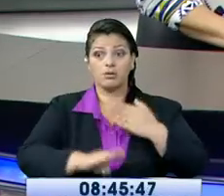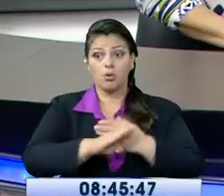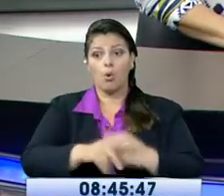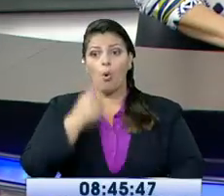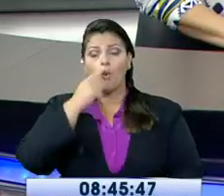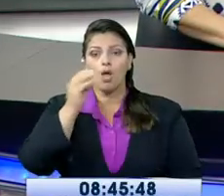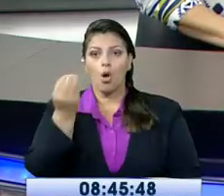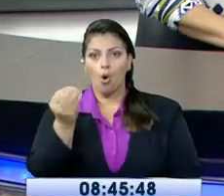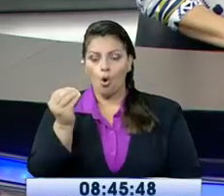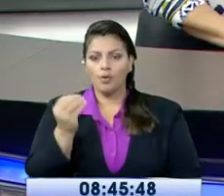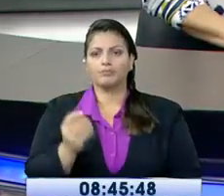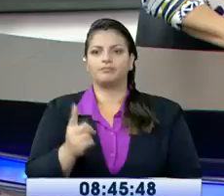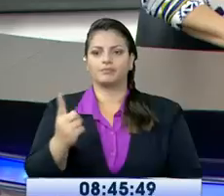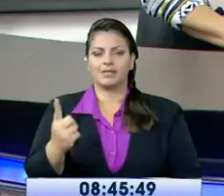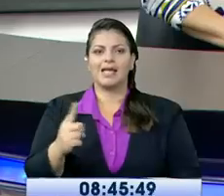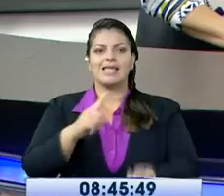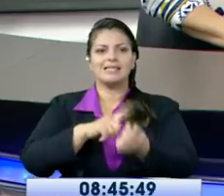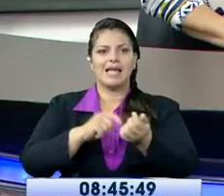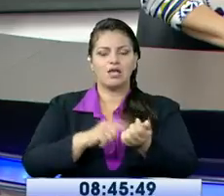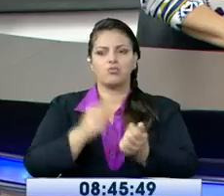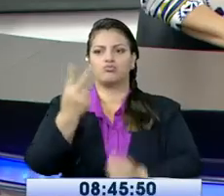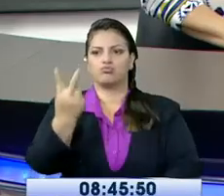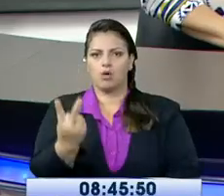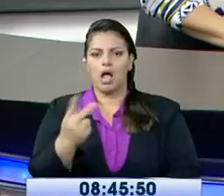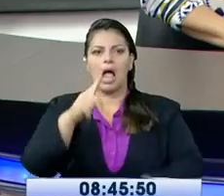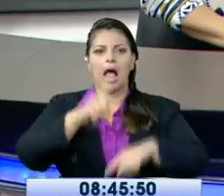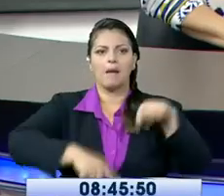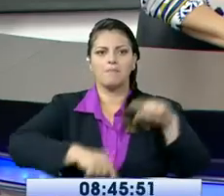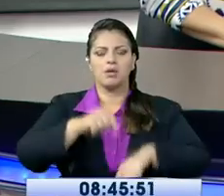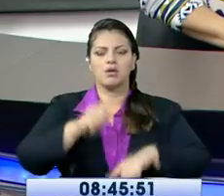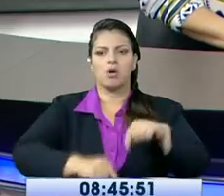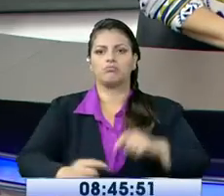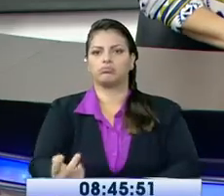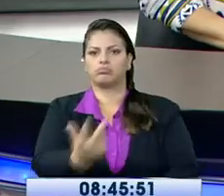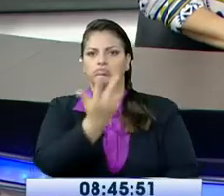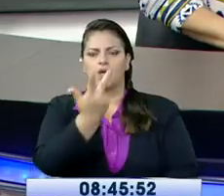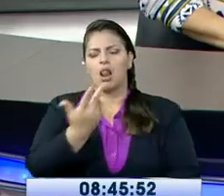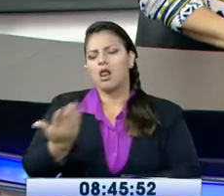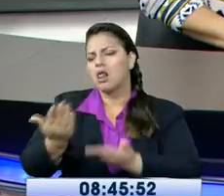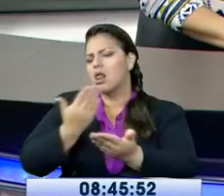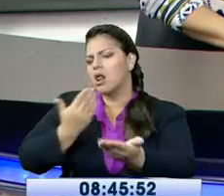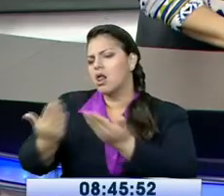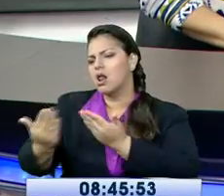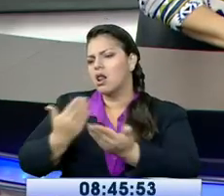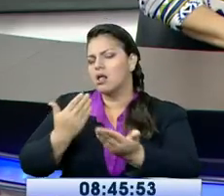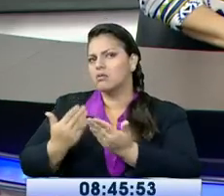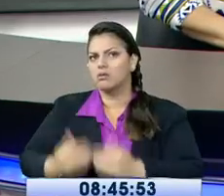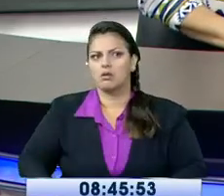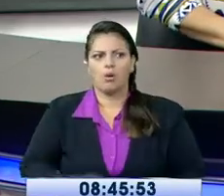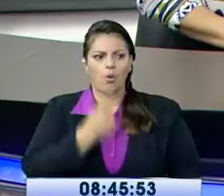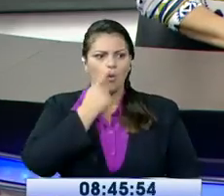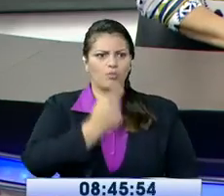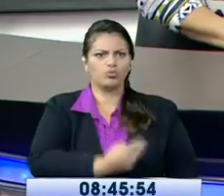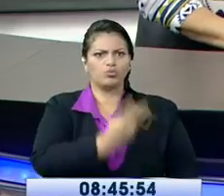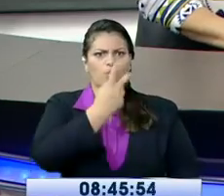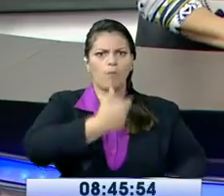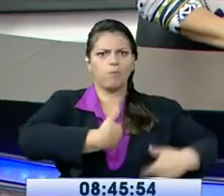Dos sujetos armados llegaron y huyeron en una motocicleta, dejando además a otra persona herida.